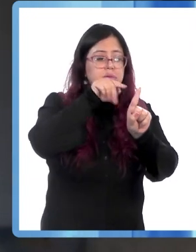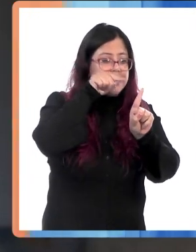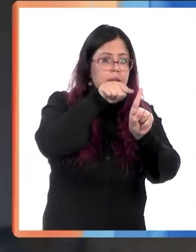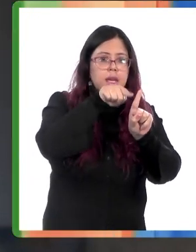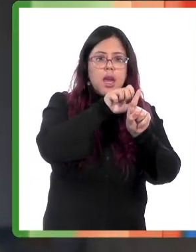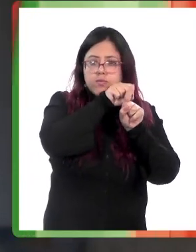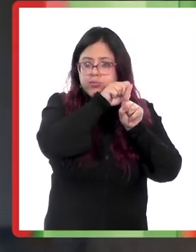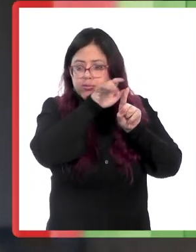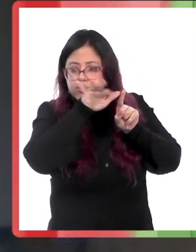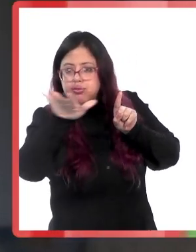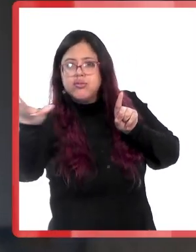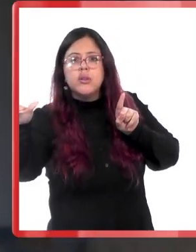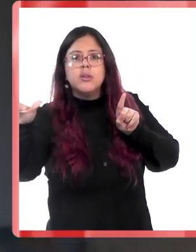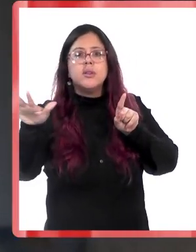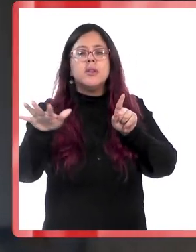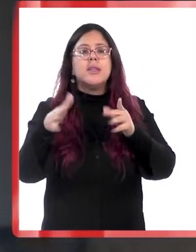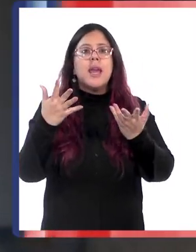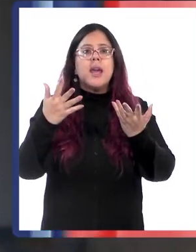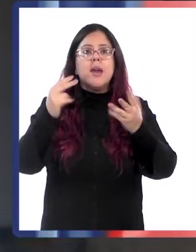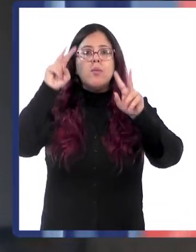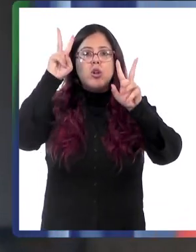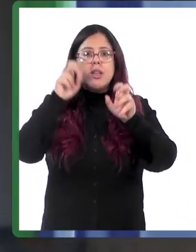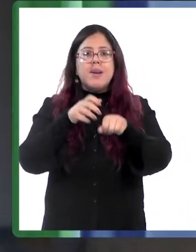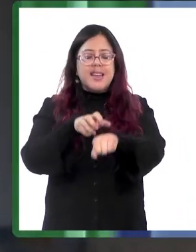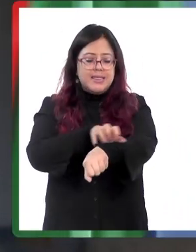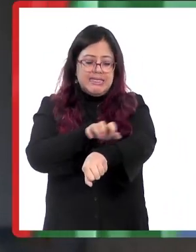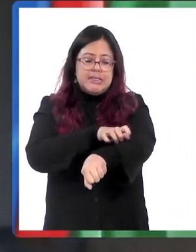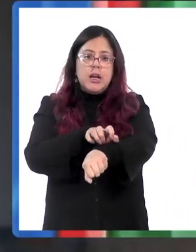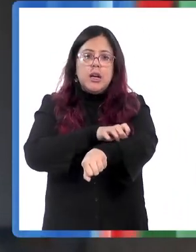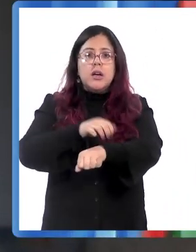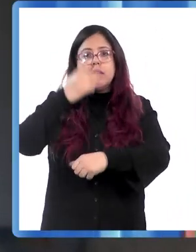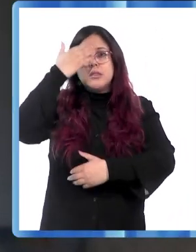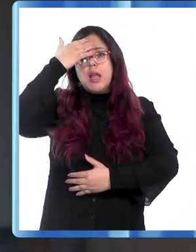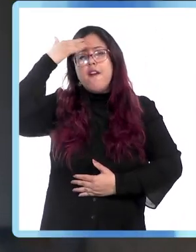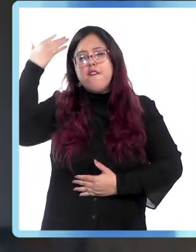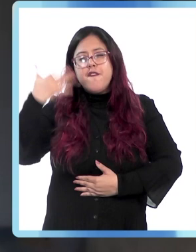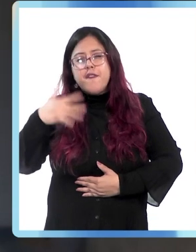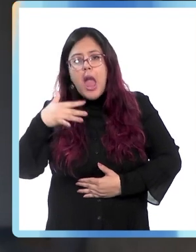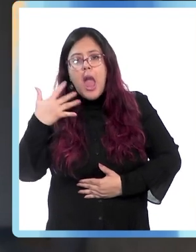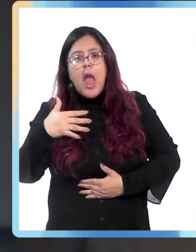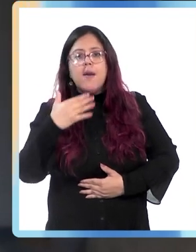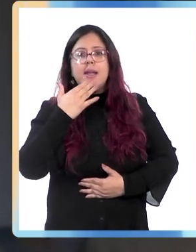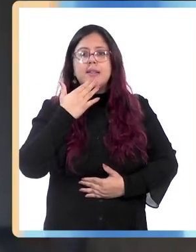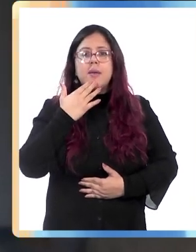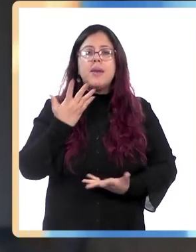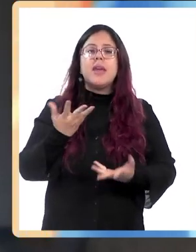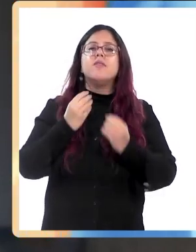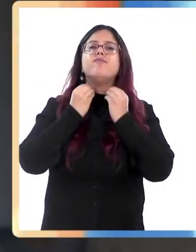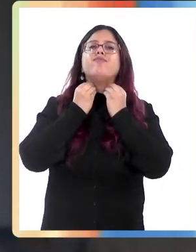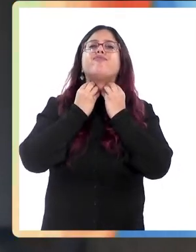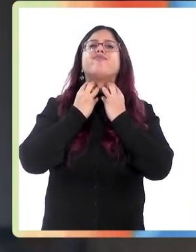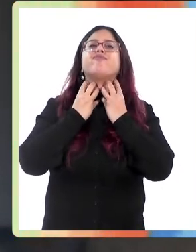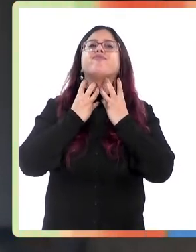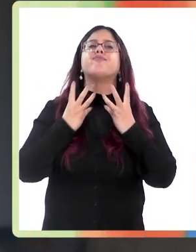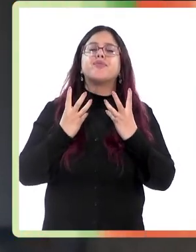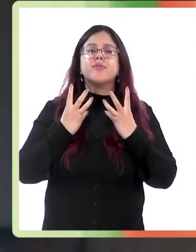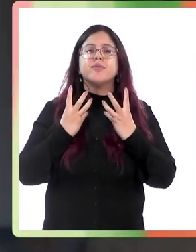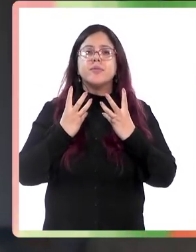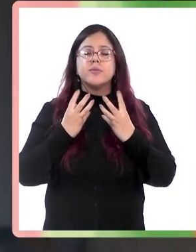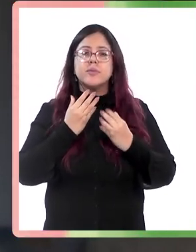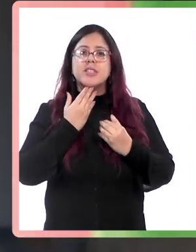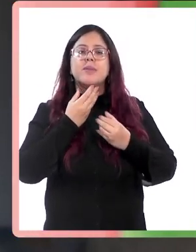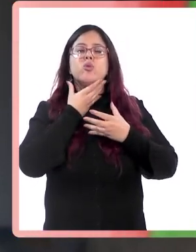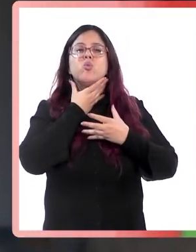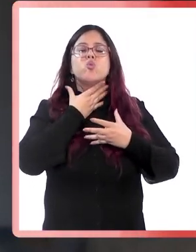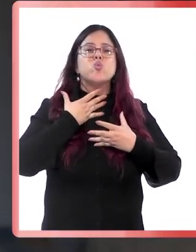persona a persona por contacto estrecho, por las lesiones que aparecen. A las personas les da fiebre, hay aumento de los ganglios linfáticos, sobre todo, ¿no es cierto?, se ven